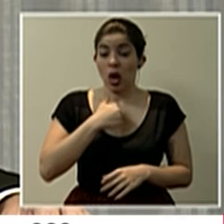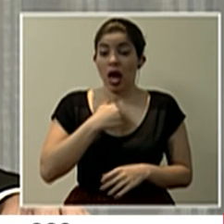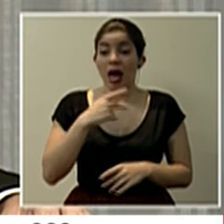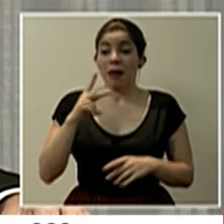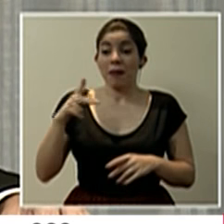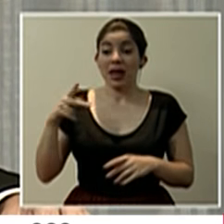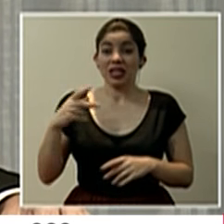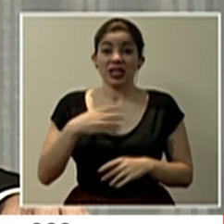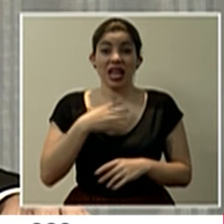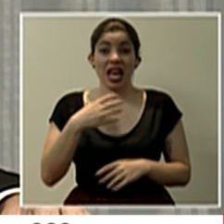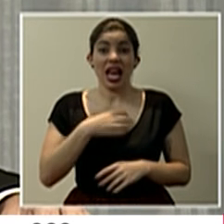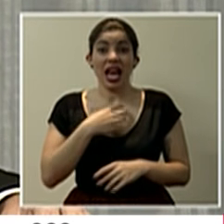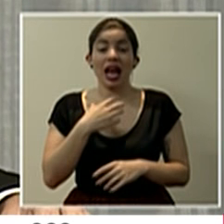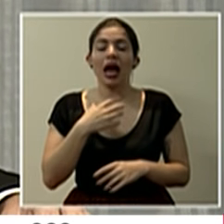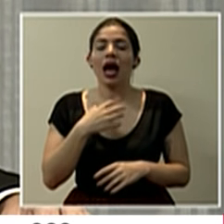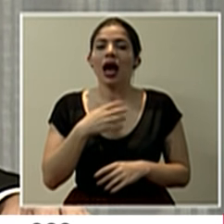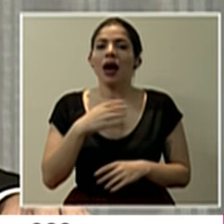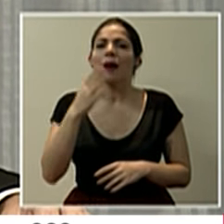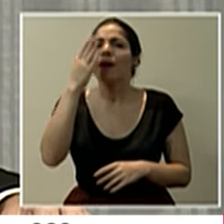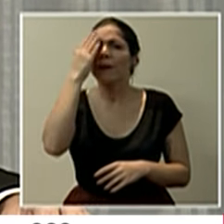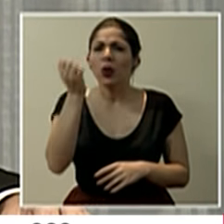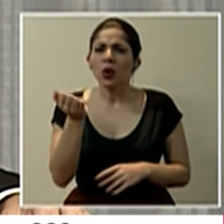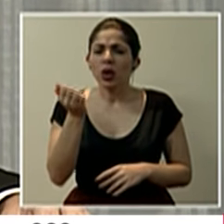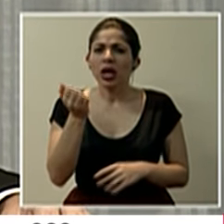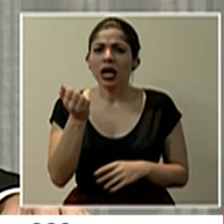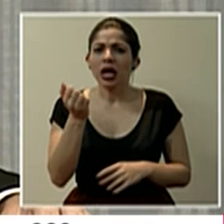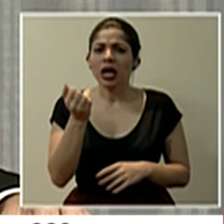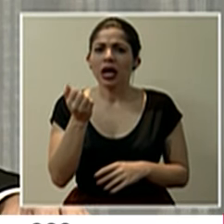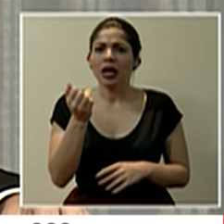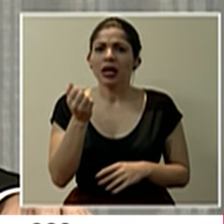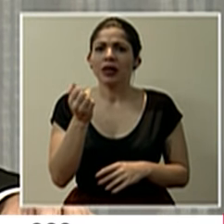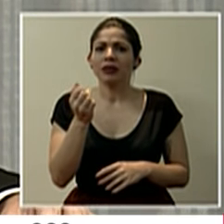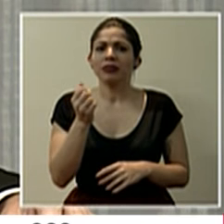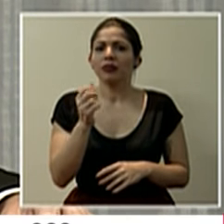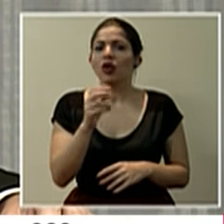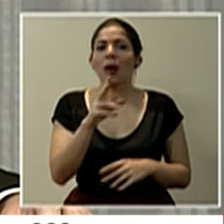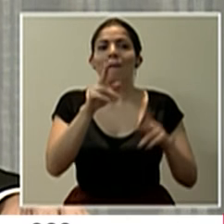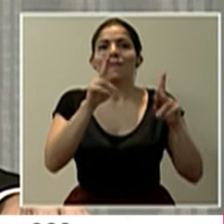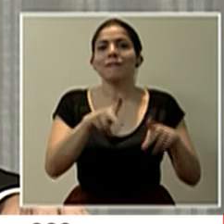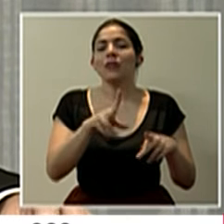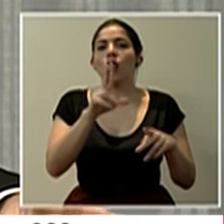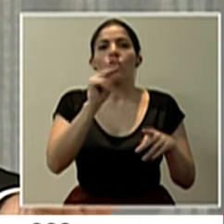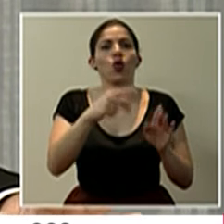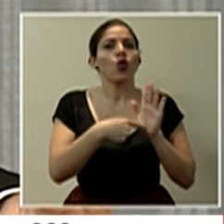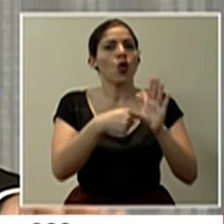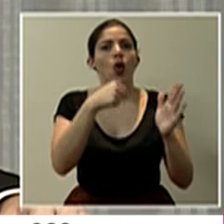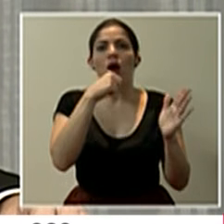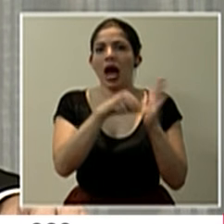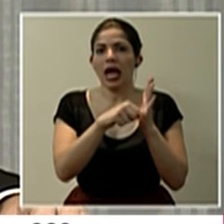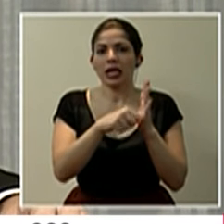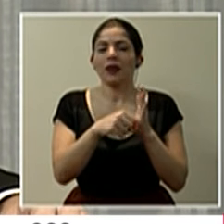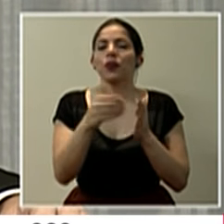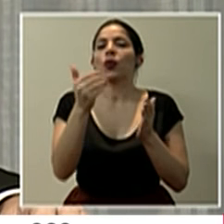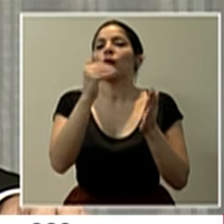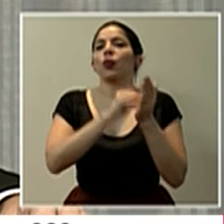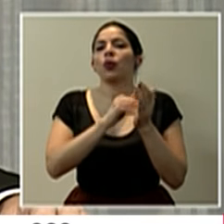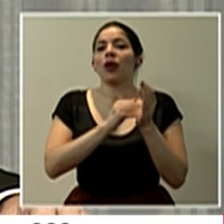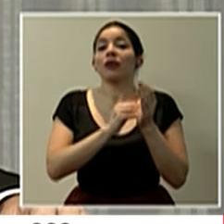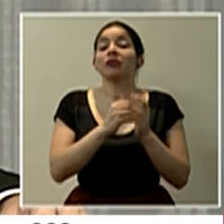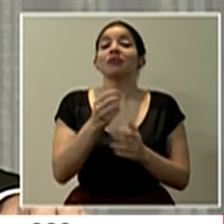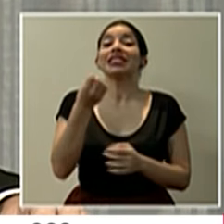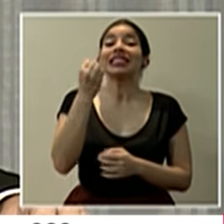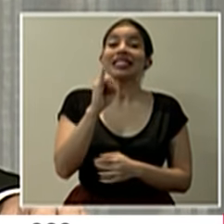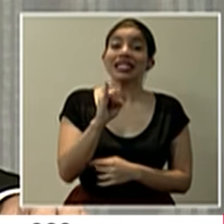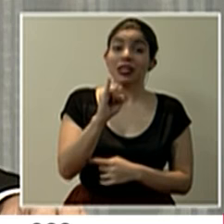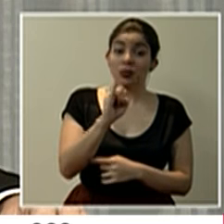molestia de los ciudadanos es justamente porque no presentan la carta o el documento. Repaso rápidamente, si